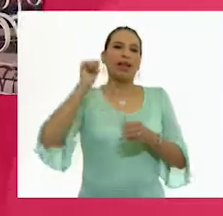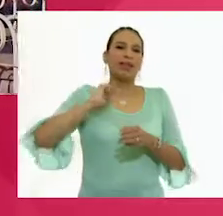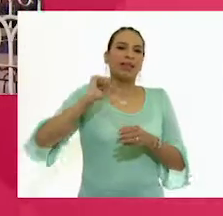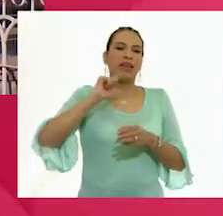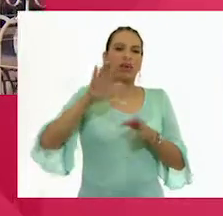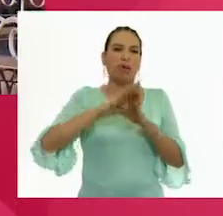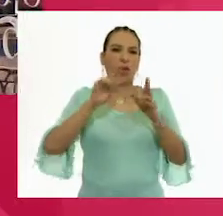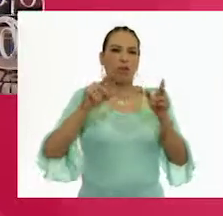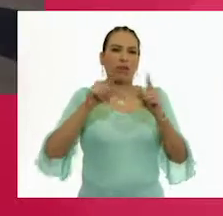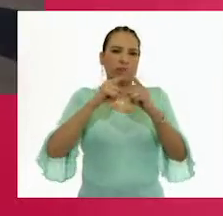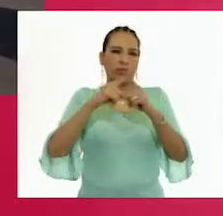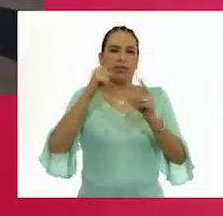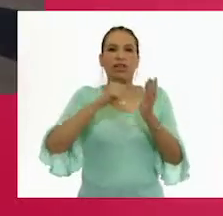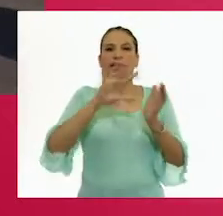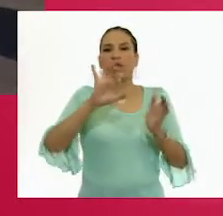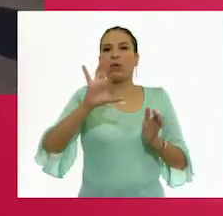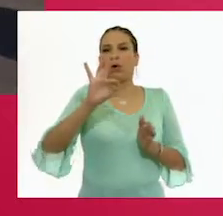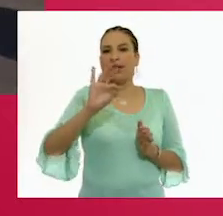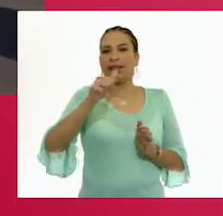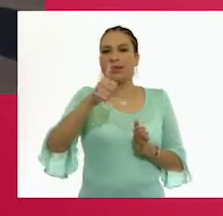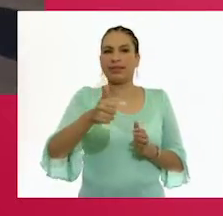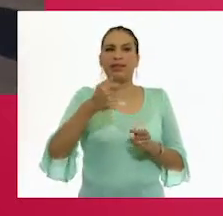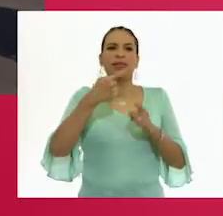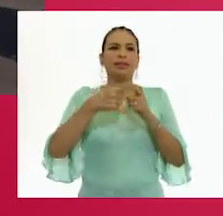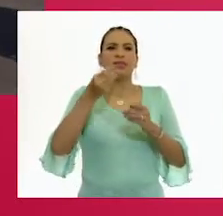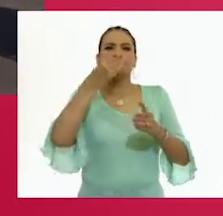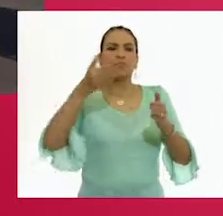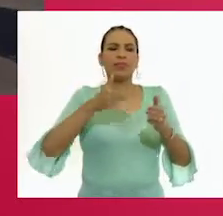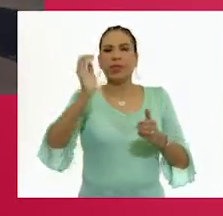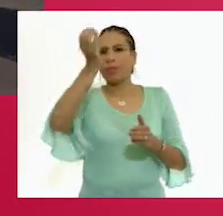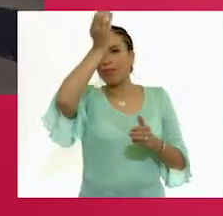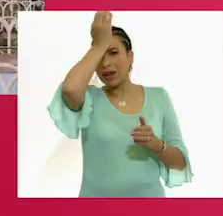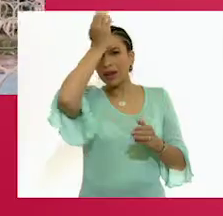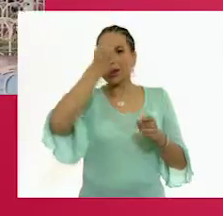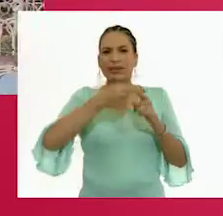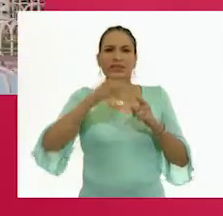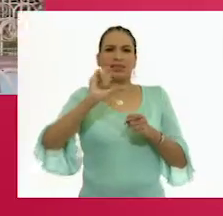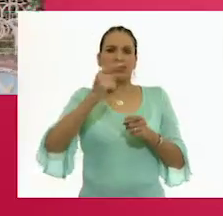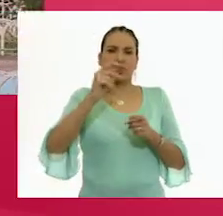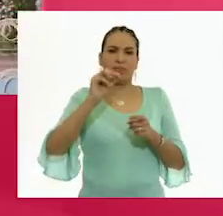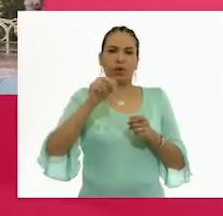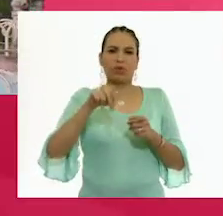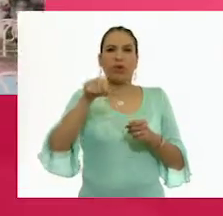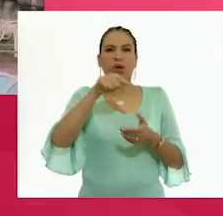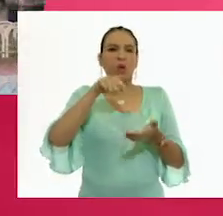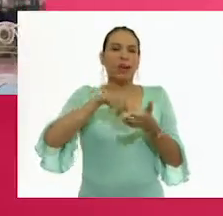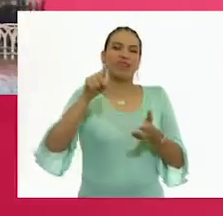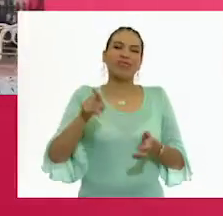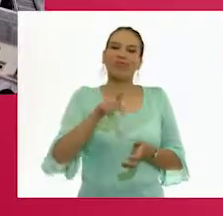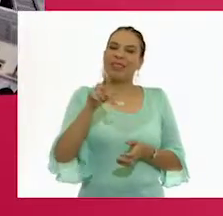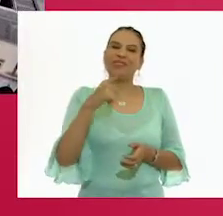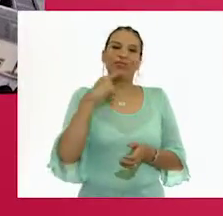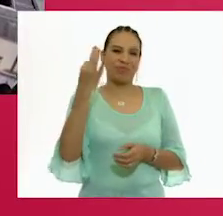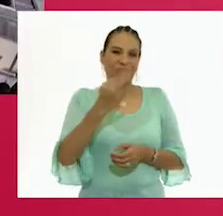de 1546 y también por platillos como la barbacoa y el chimbó, que hacen de este un pueblo con